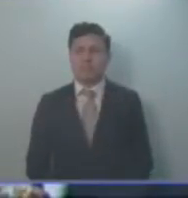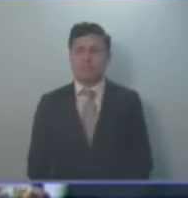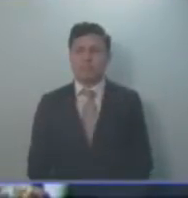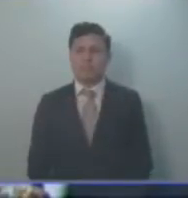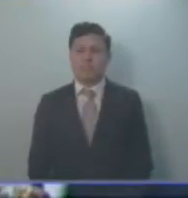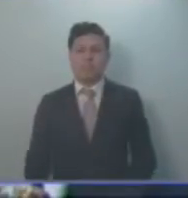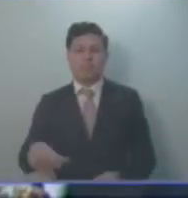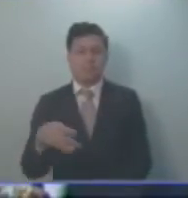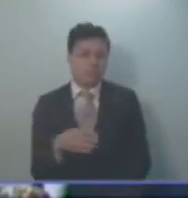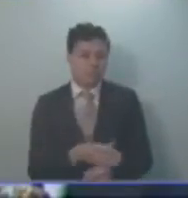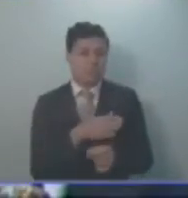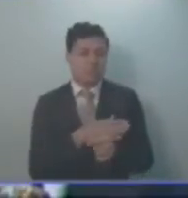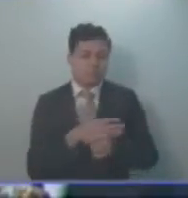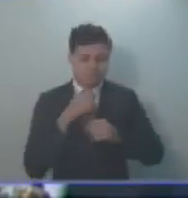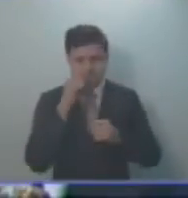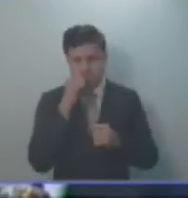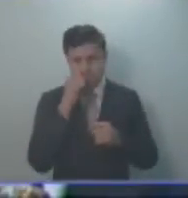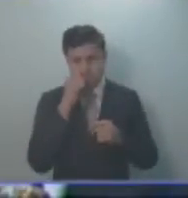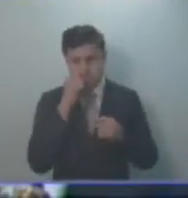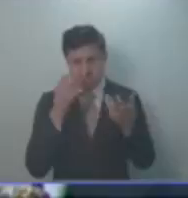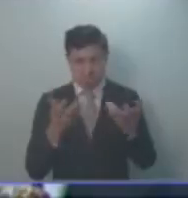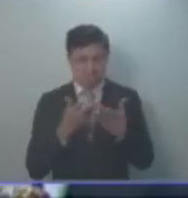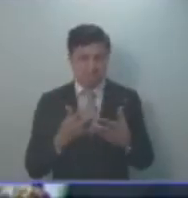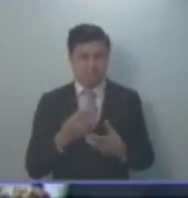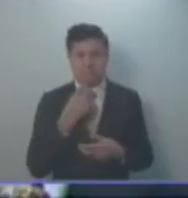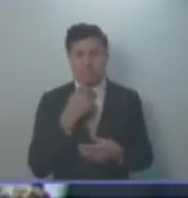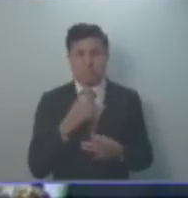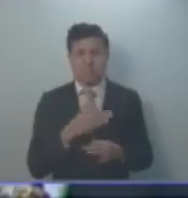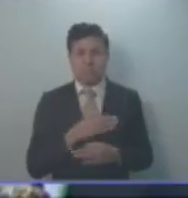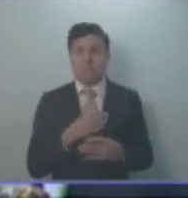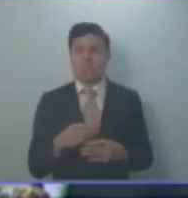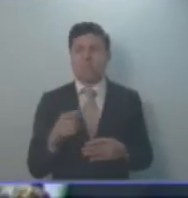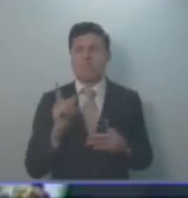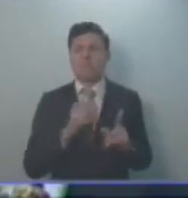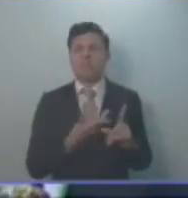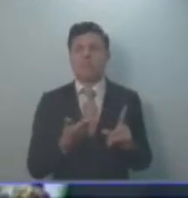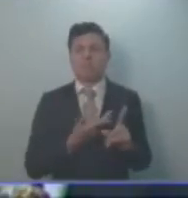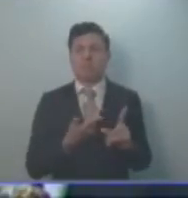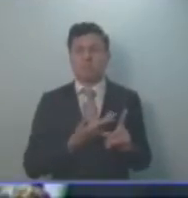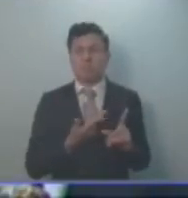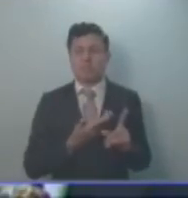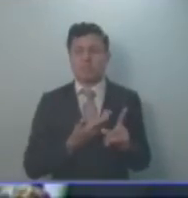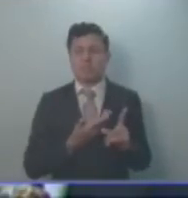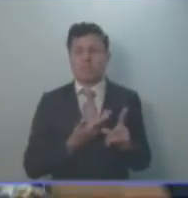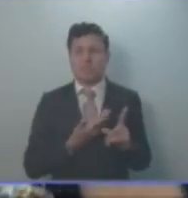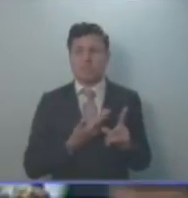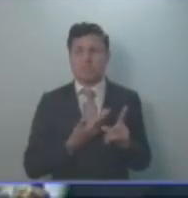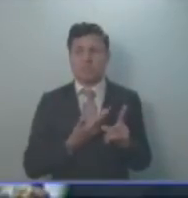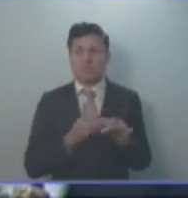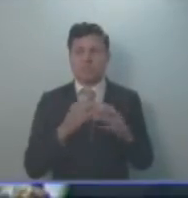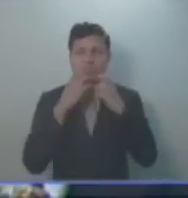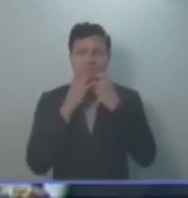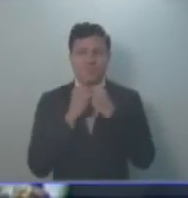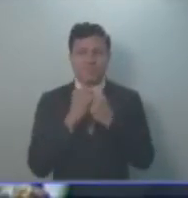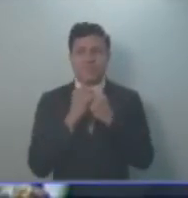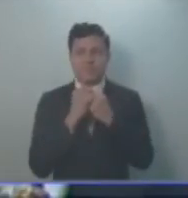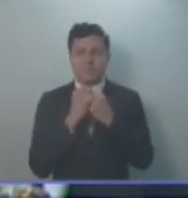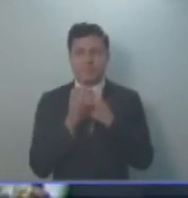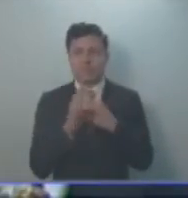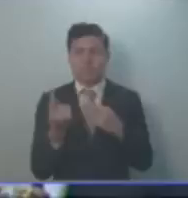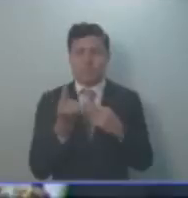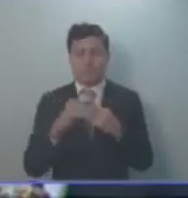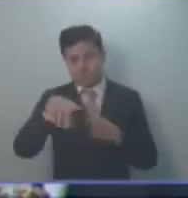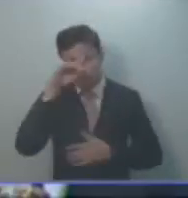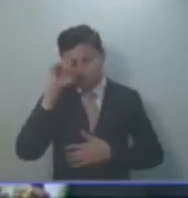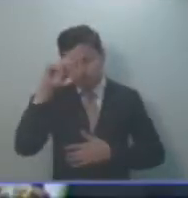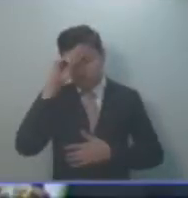previa validación de su médico tratante, con el fin de garantizarles condiciones